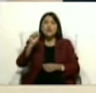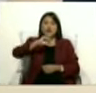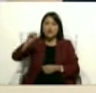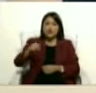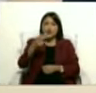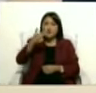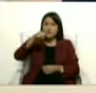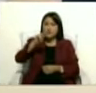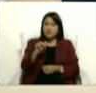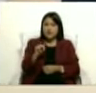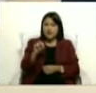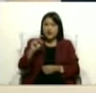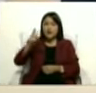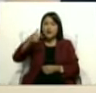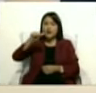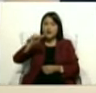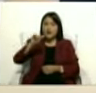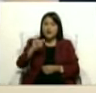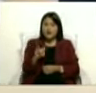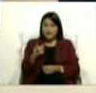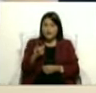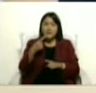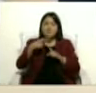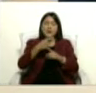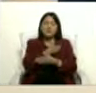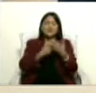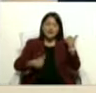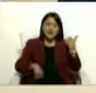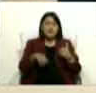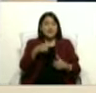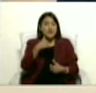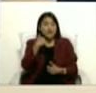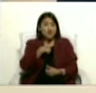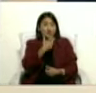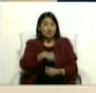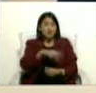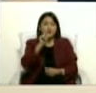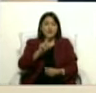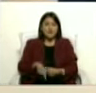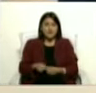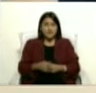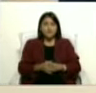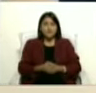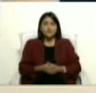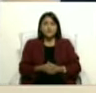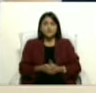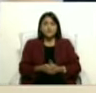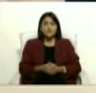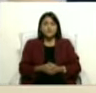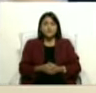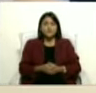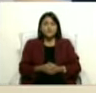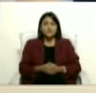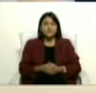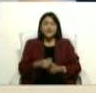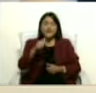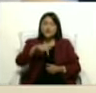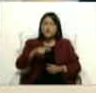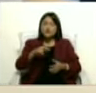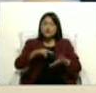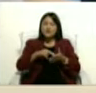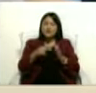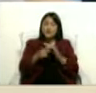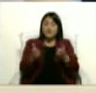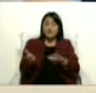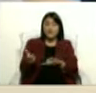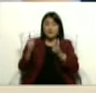preside el presidente Xi Jinping de la República Popular China, porque esto, desde mi punto de vista, permite que comience